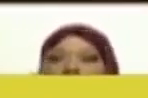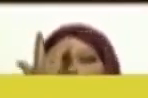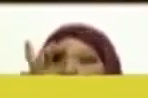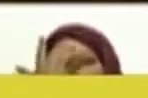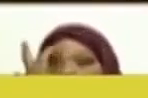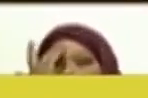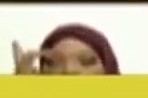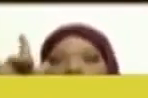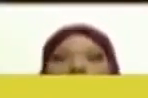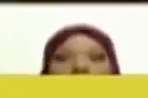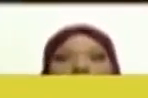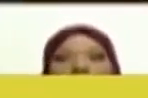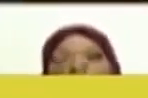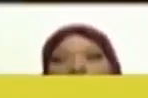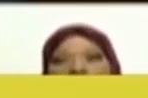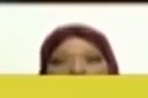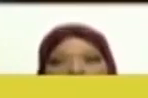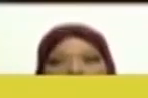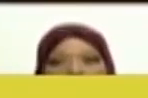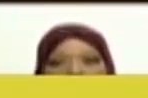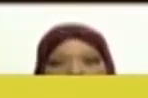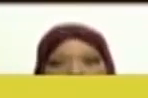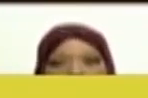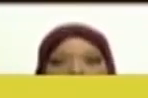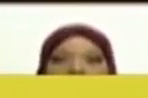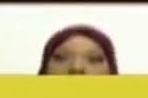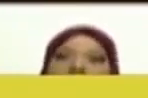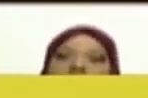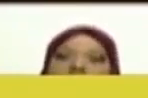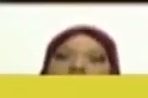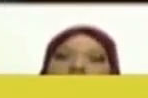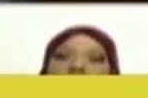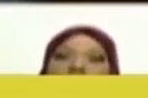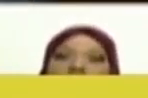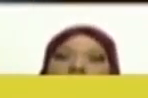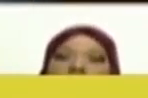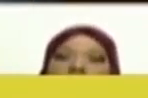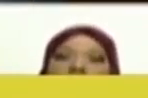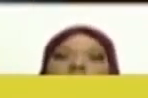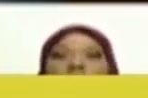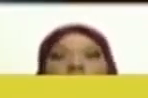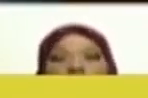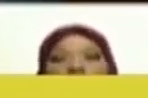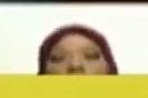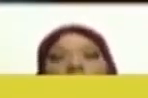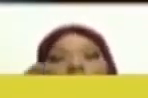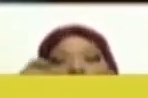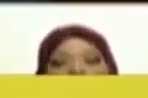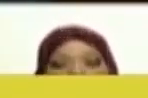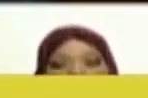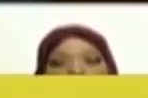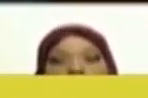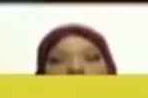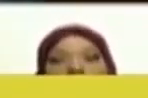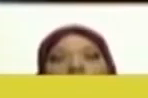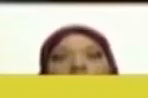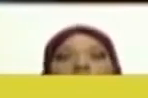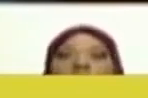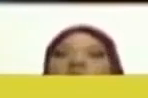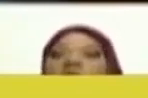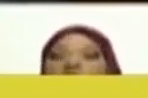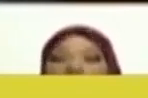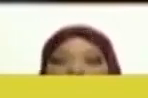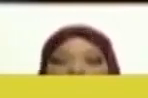año 2009. Y decimos esto porque este es un salón preñado de